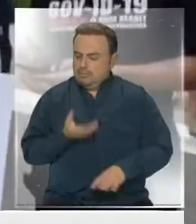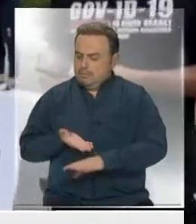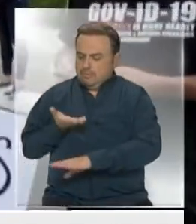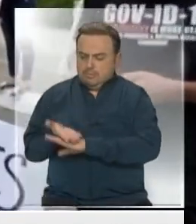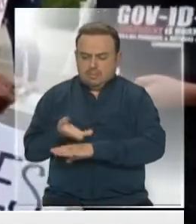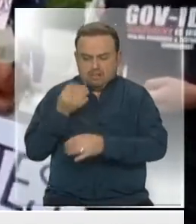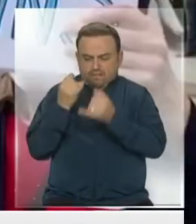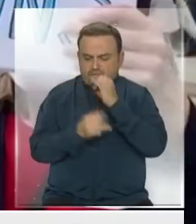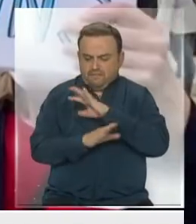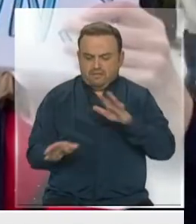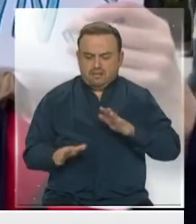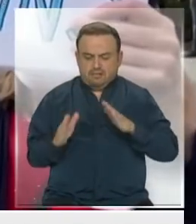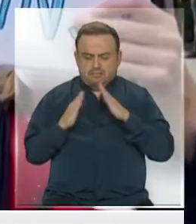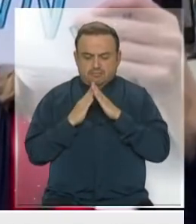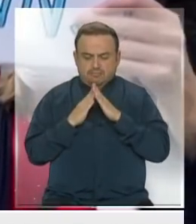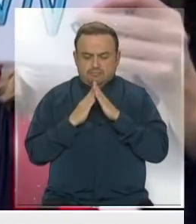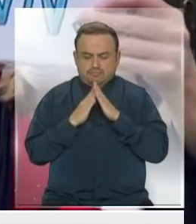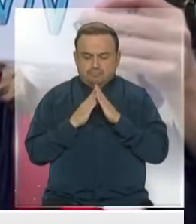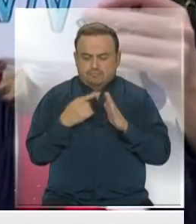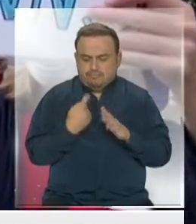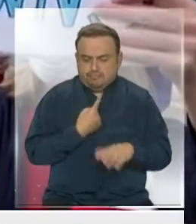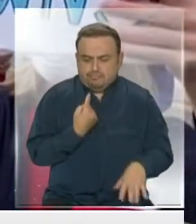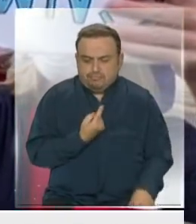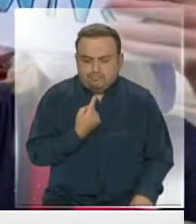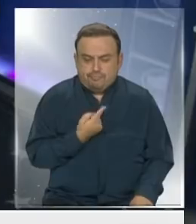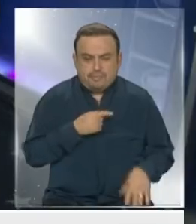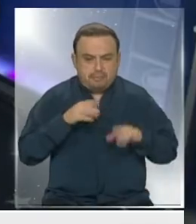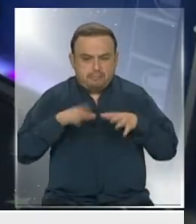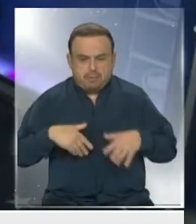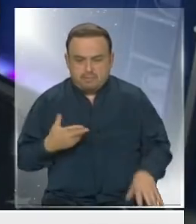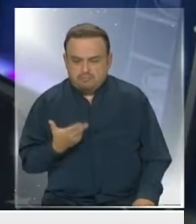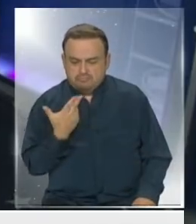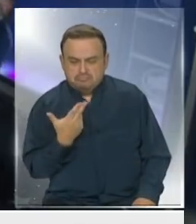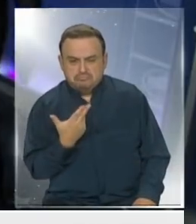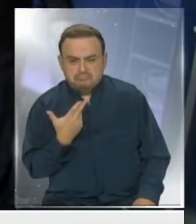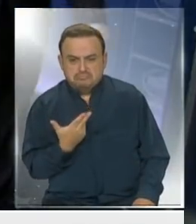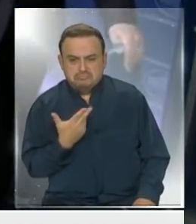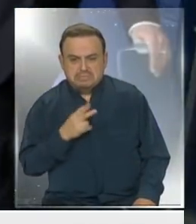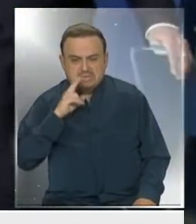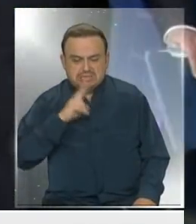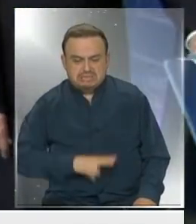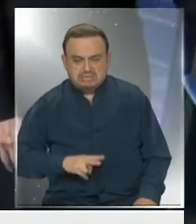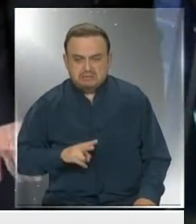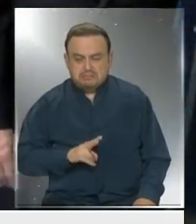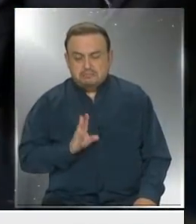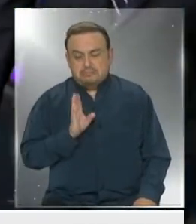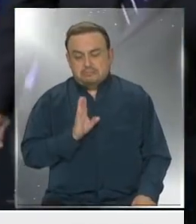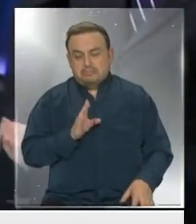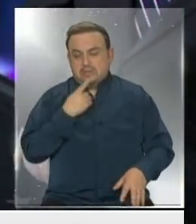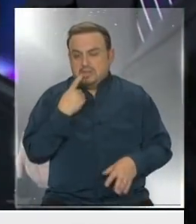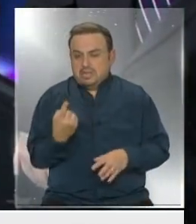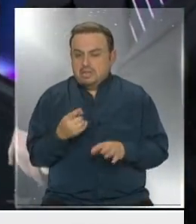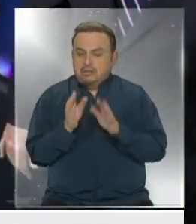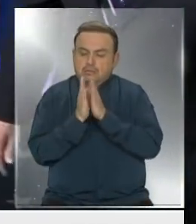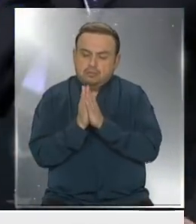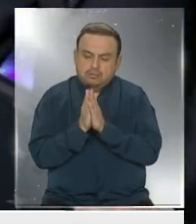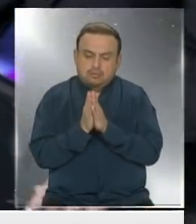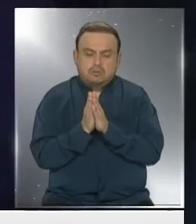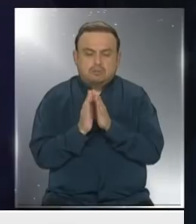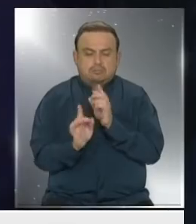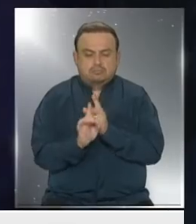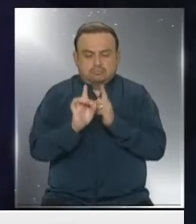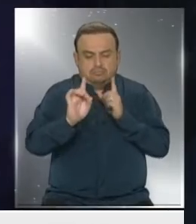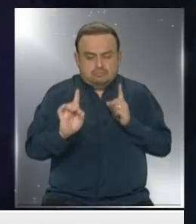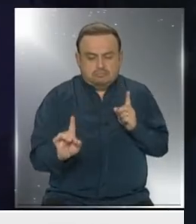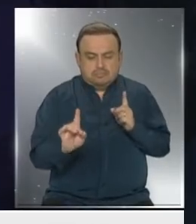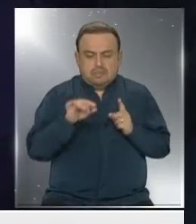el fin del confinamiento con esas mismas armas. Con esas mismas armas y sin ninguna consideración por las recomendaciones de guardar distancia,